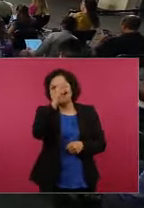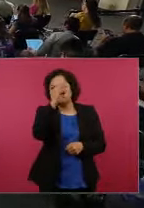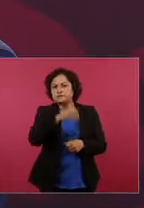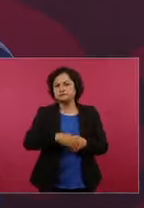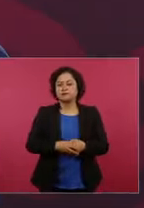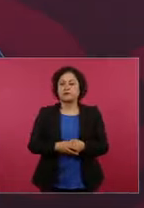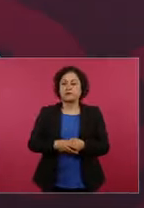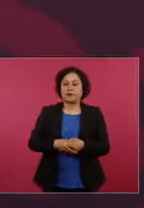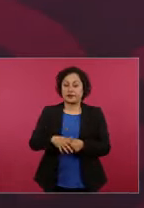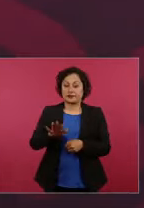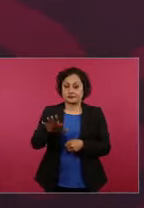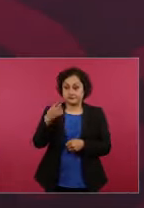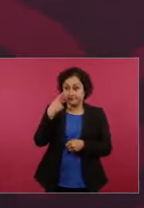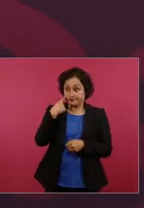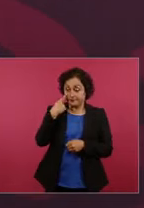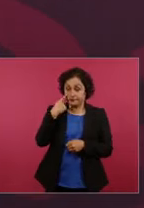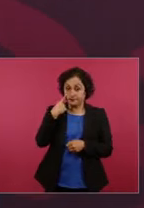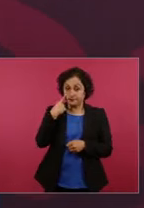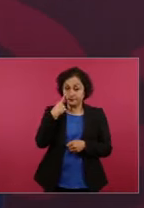CONACYT está trabajando